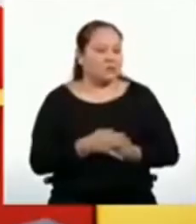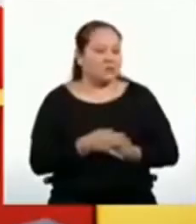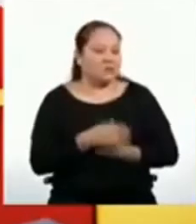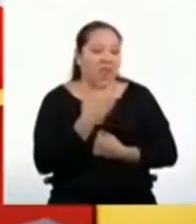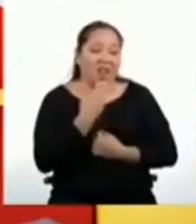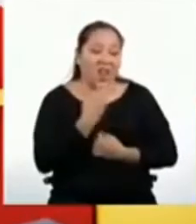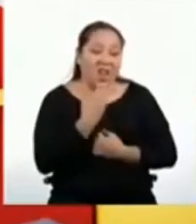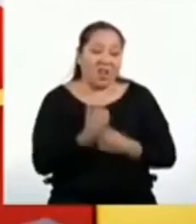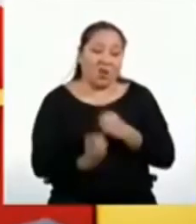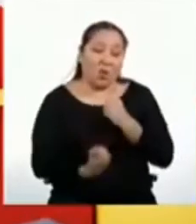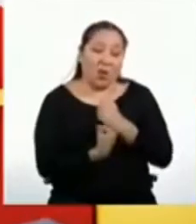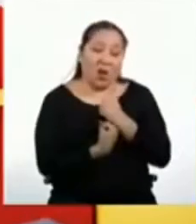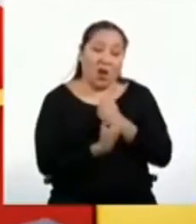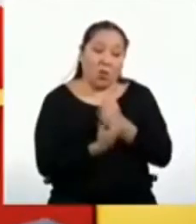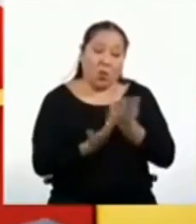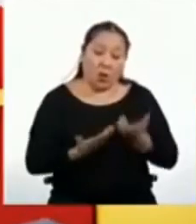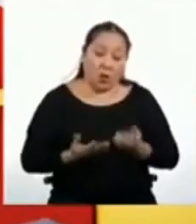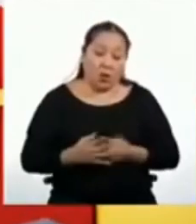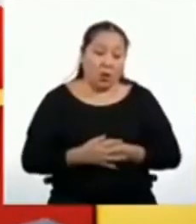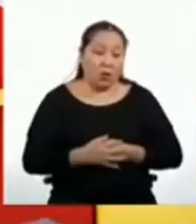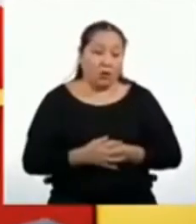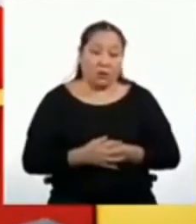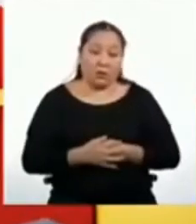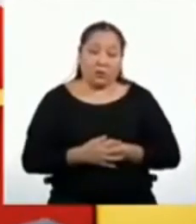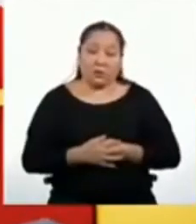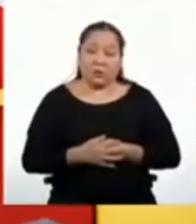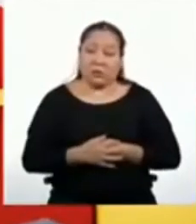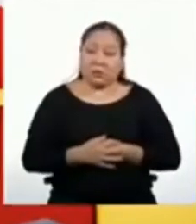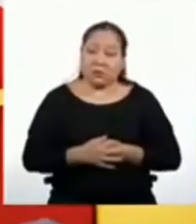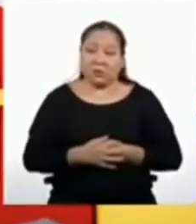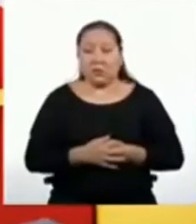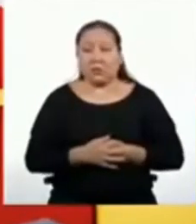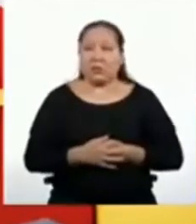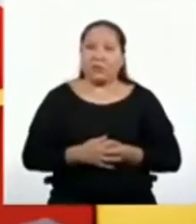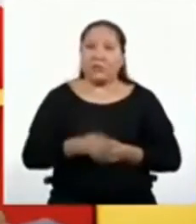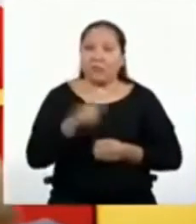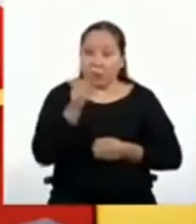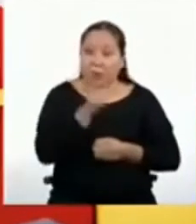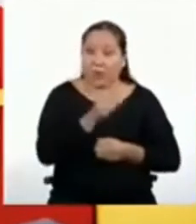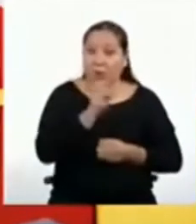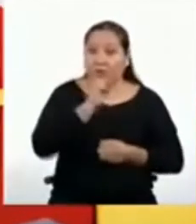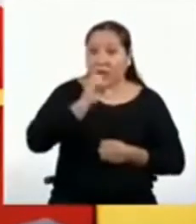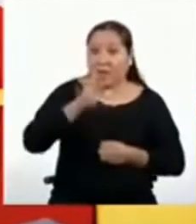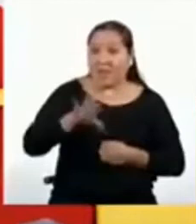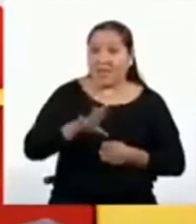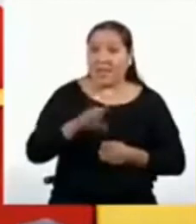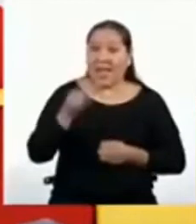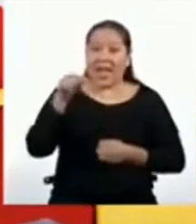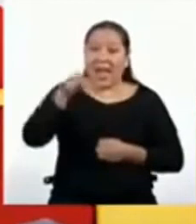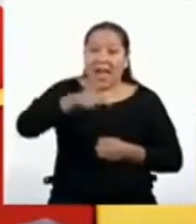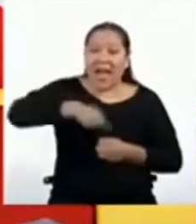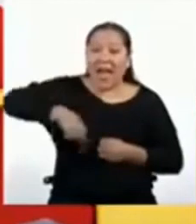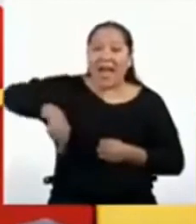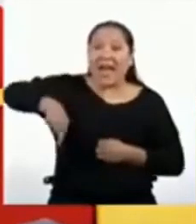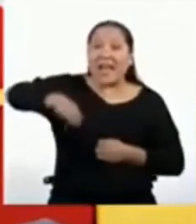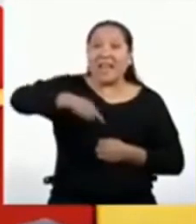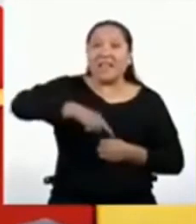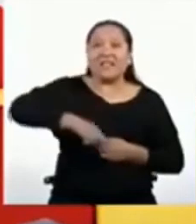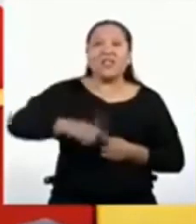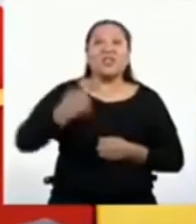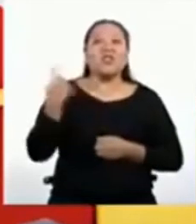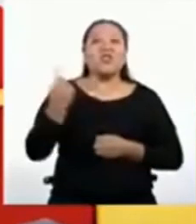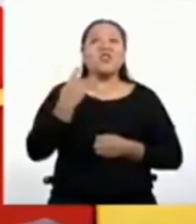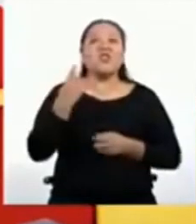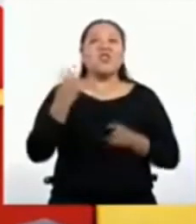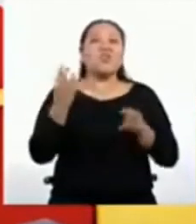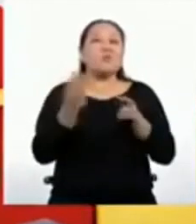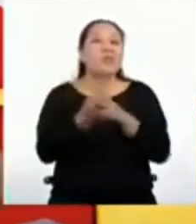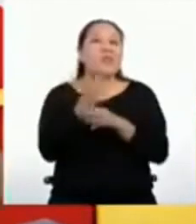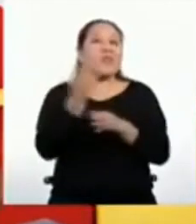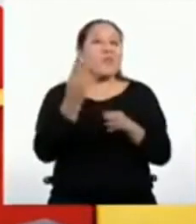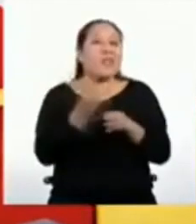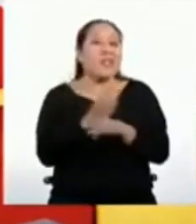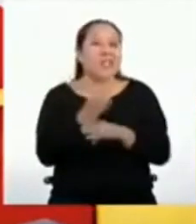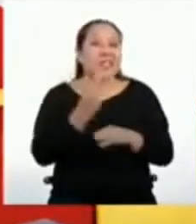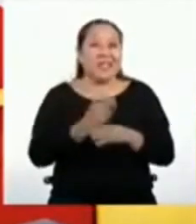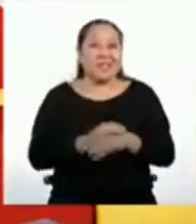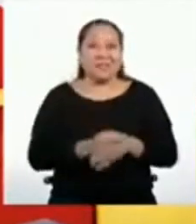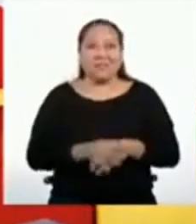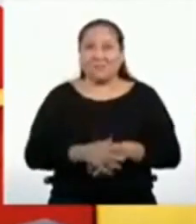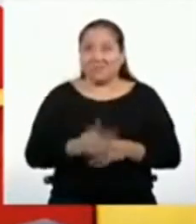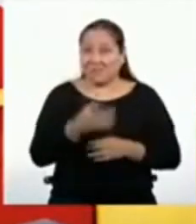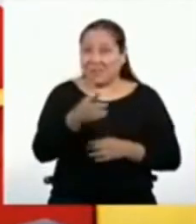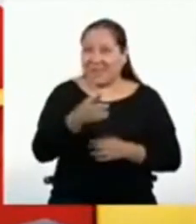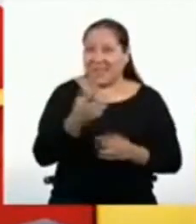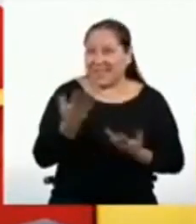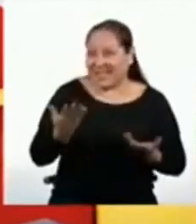todo el apoyo, Tocino. No lo podría hacer sin ti. Pero como tú mismo dijiste, esto es cuestión de matemáticas. Así que,